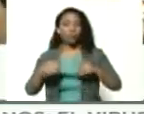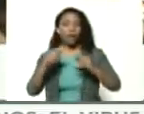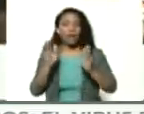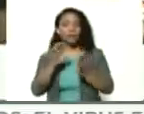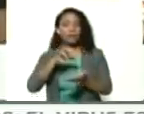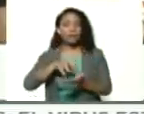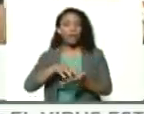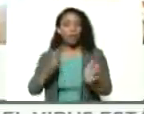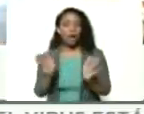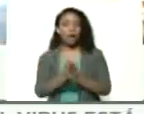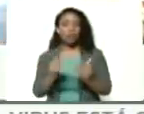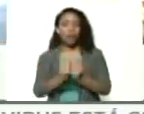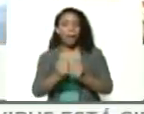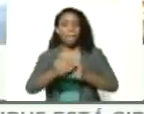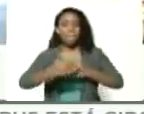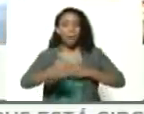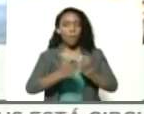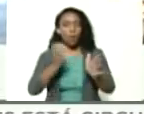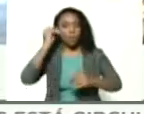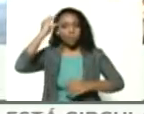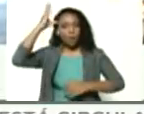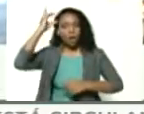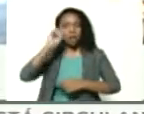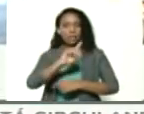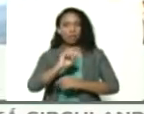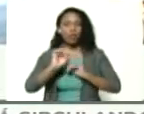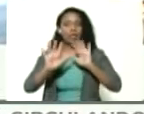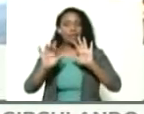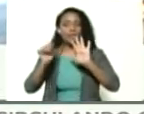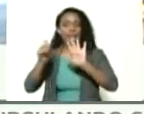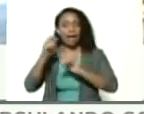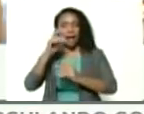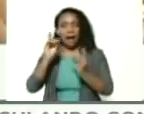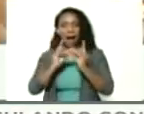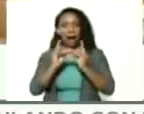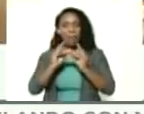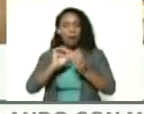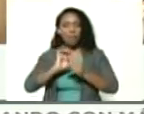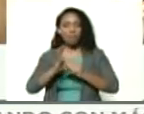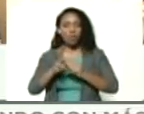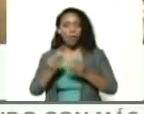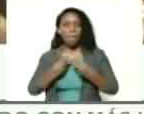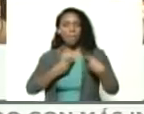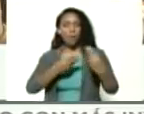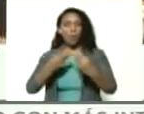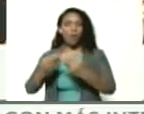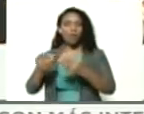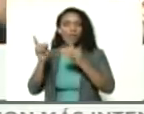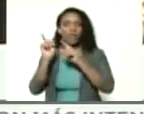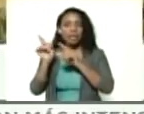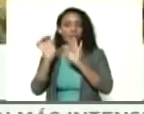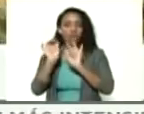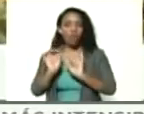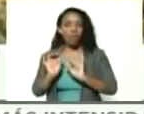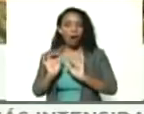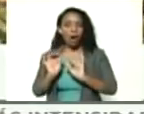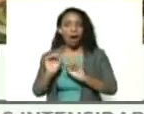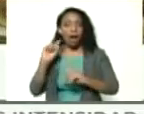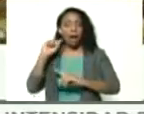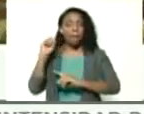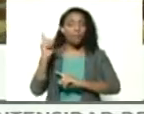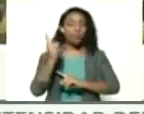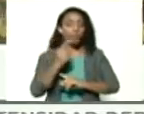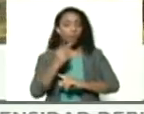donde ampliaremos las capacidades a 116 camas COVID, distribuidas de la siguiente manera, presidente. En el ambulatorio